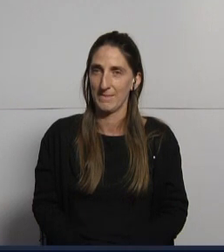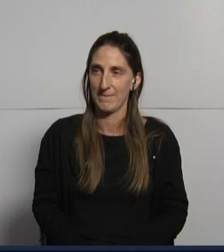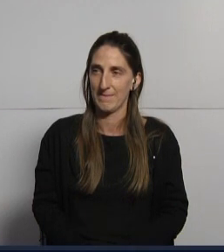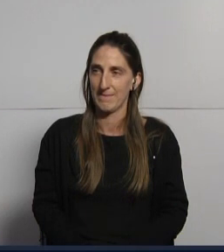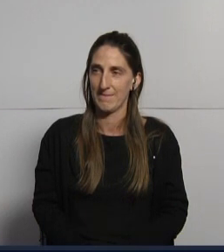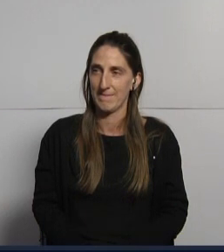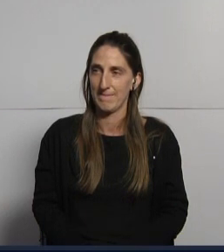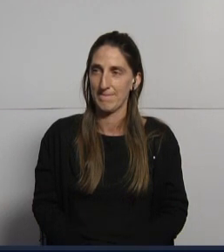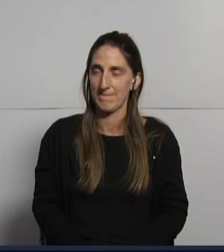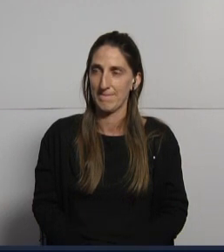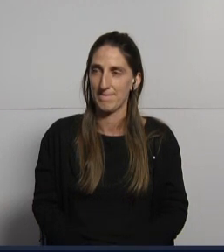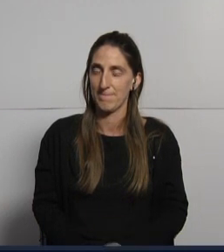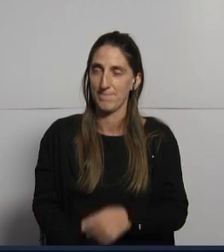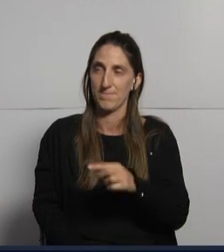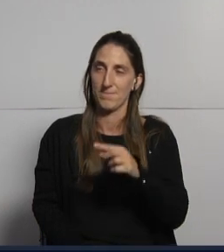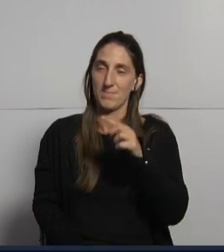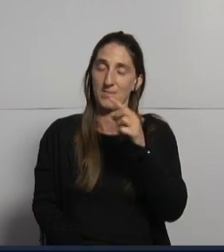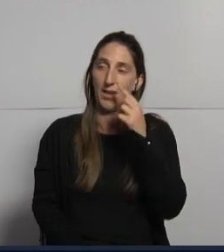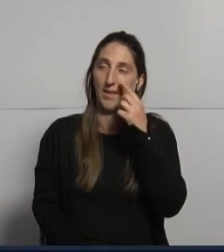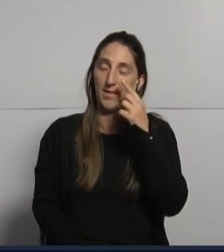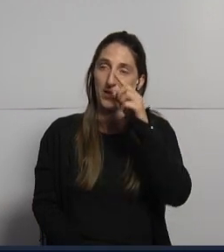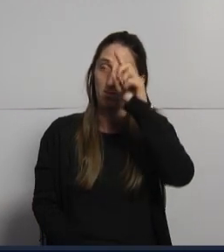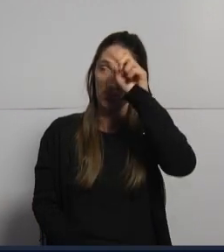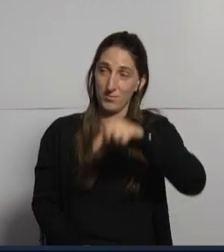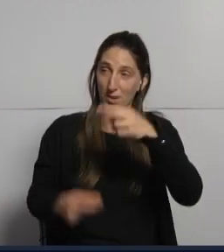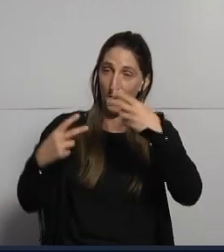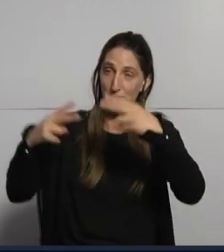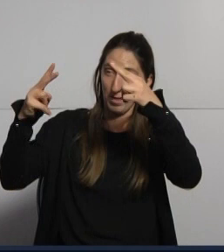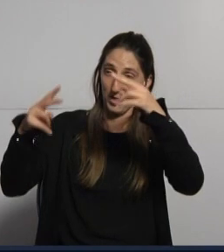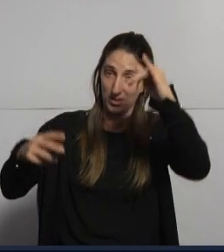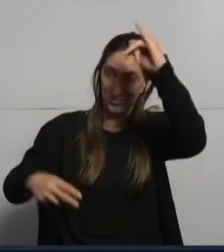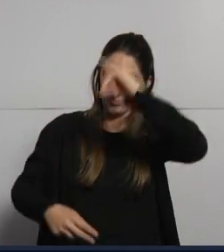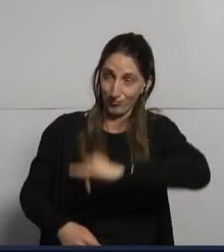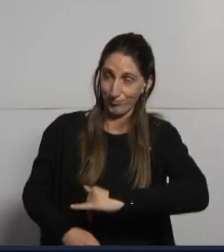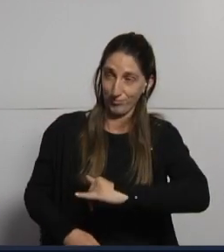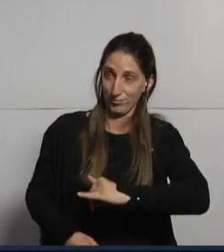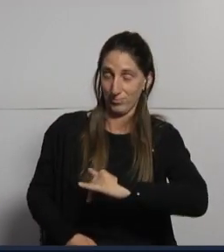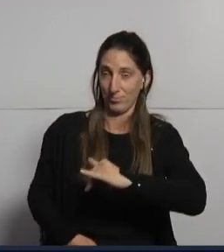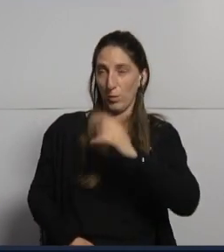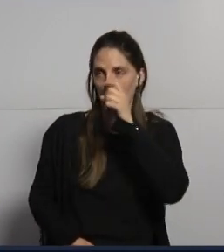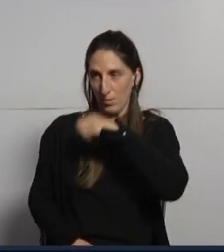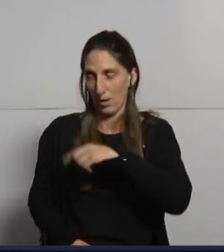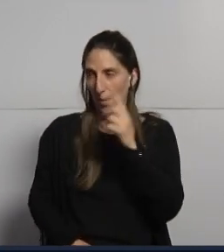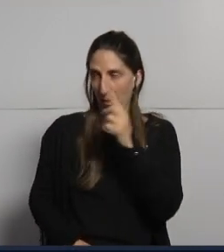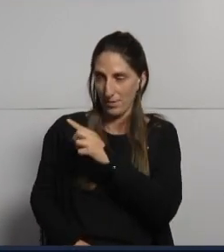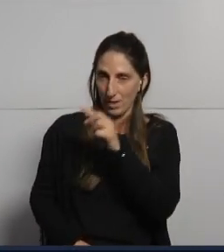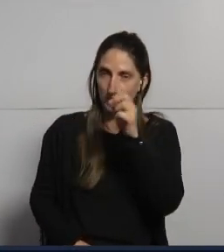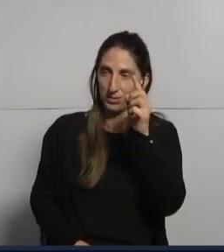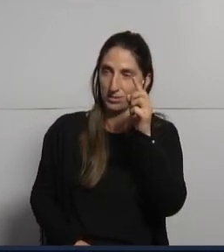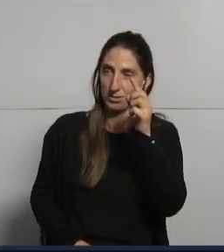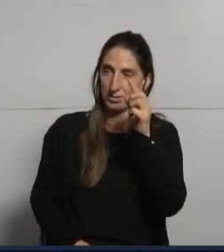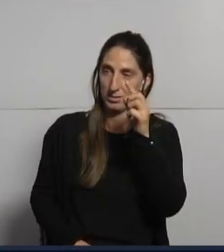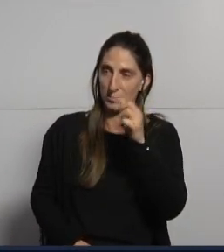vemos que vino de un vuelo, también Montevideo-Madrid, y